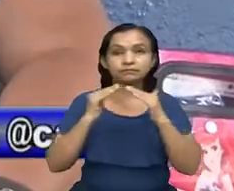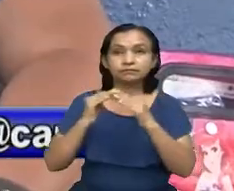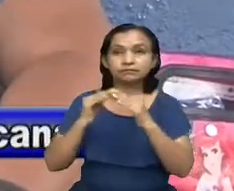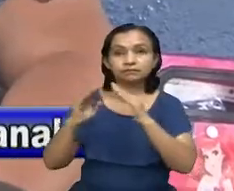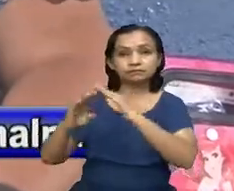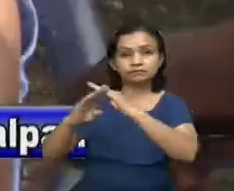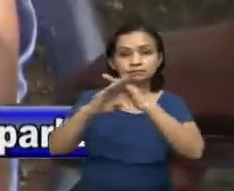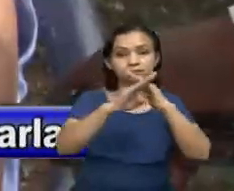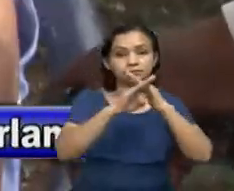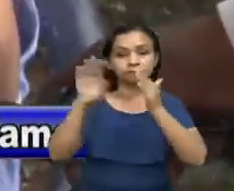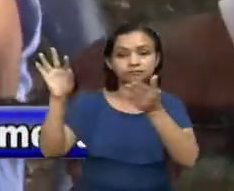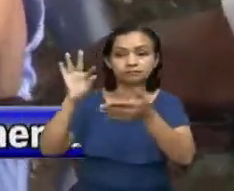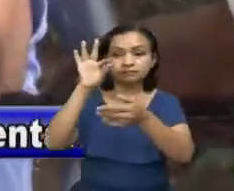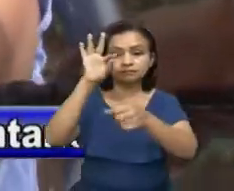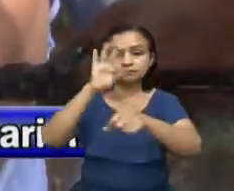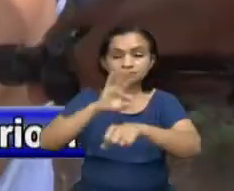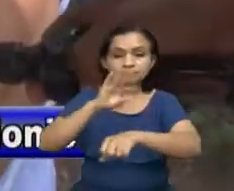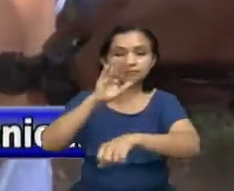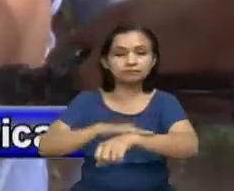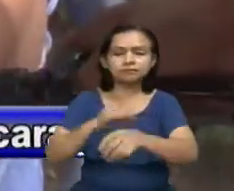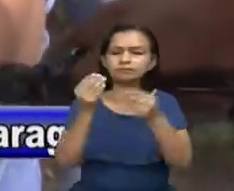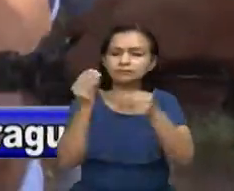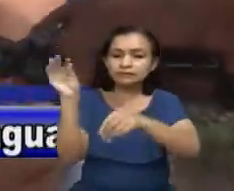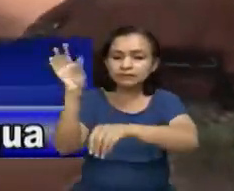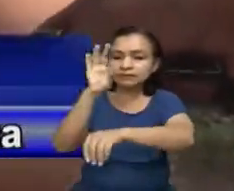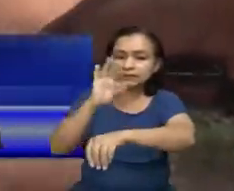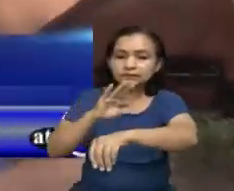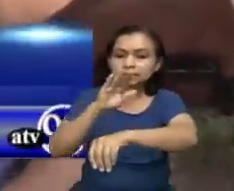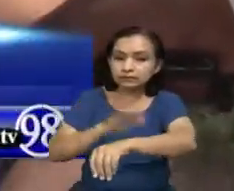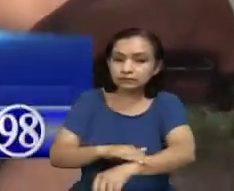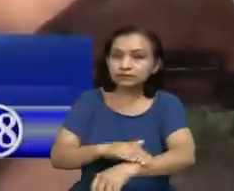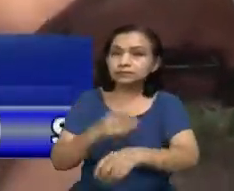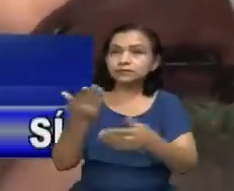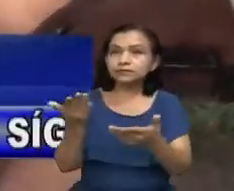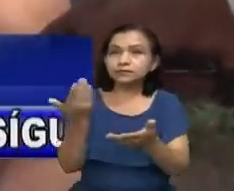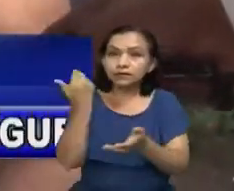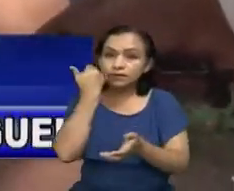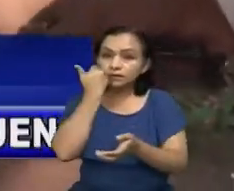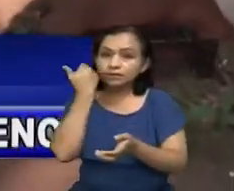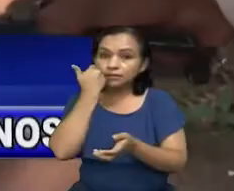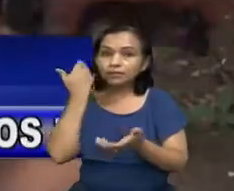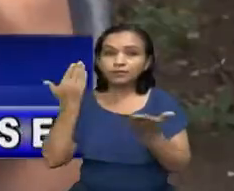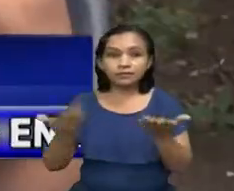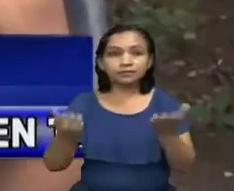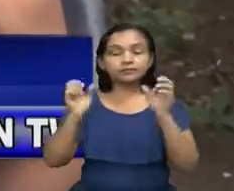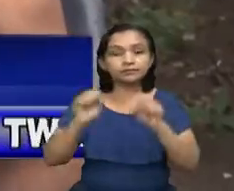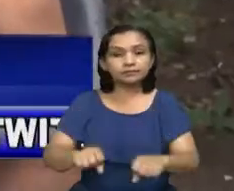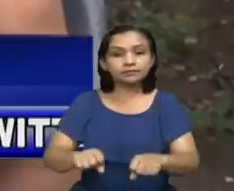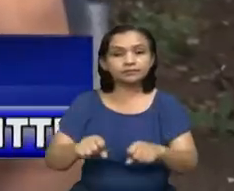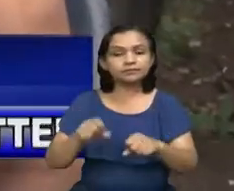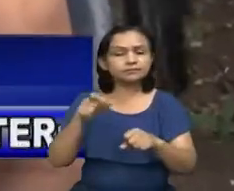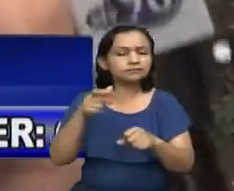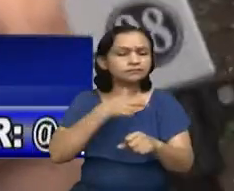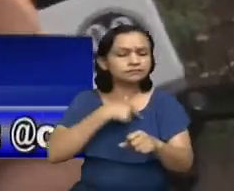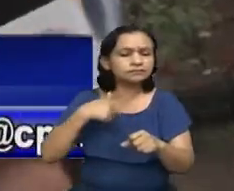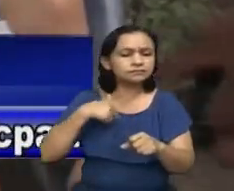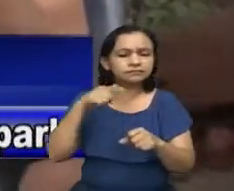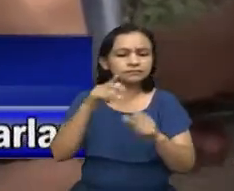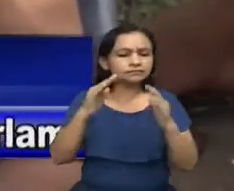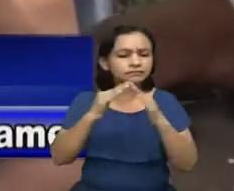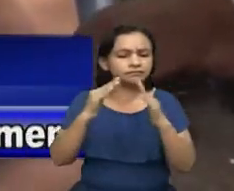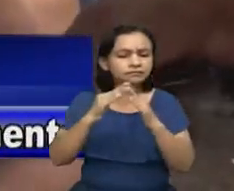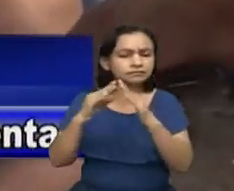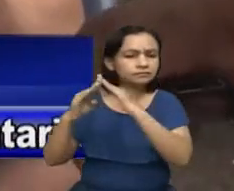evitar el zancudo. Andan bastante zancuditos y nos va a dar la enfermedad. ¿Qué medidas toma usted para prevenir también